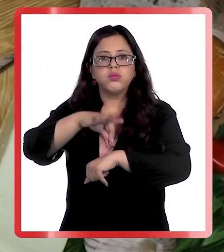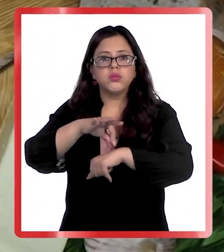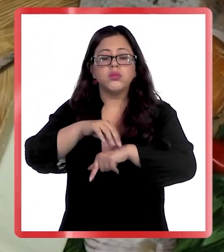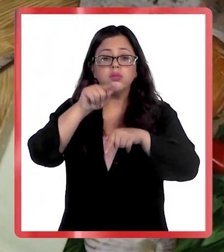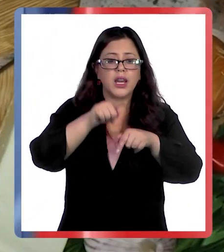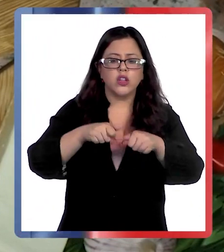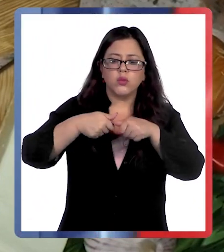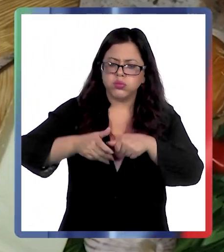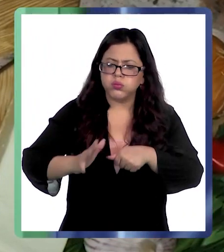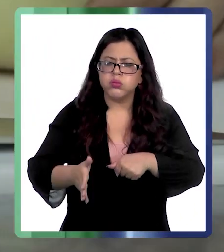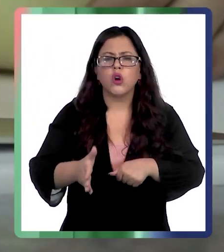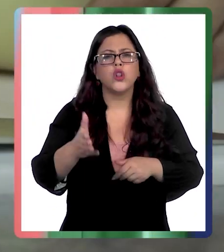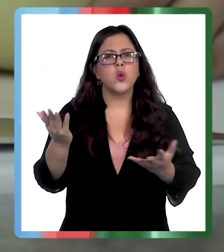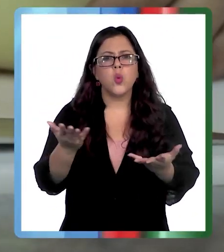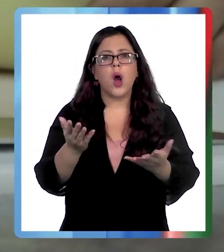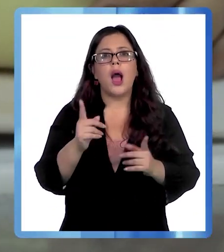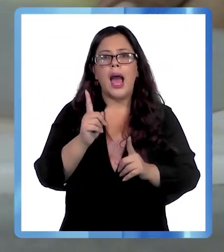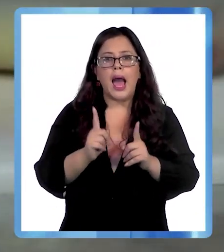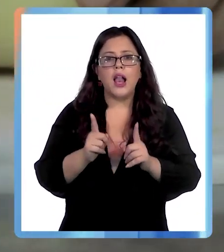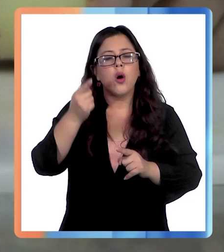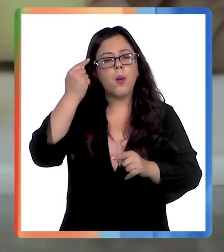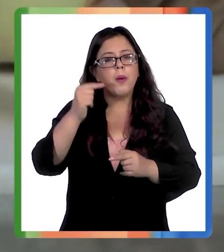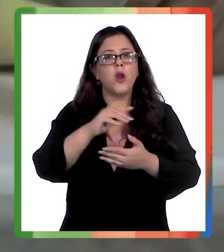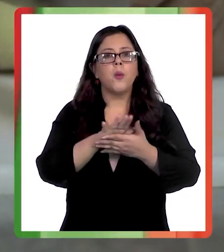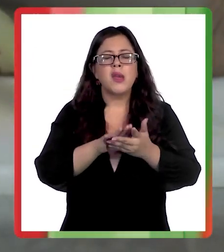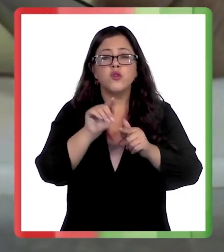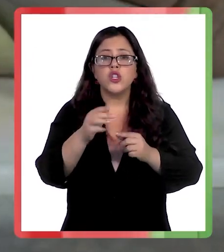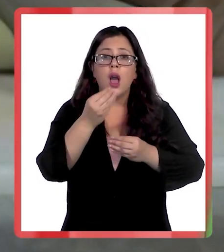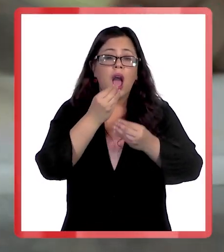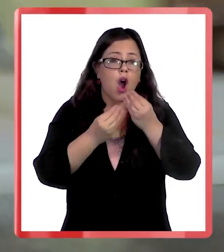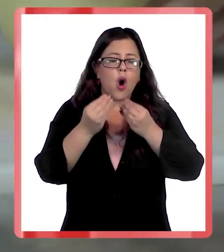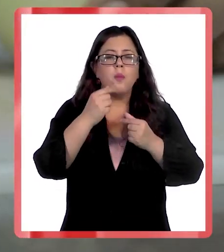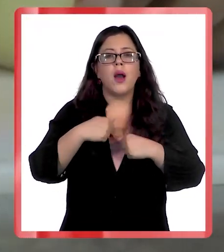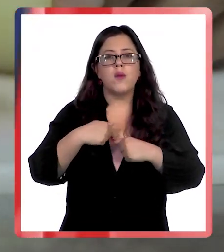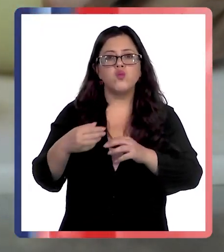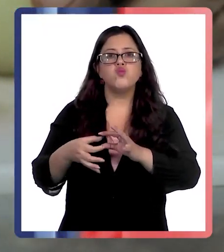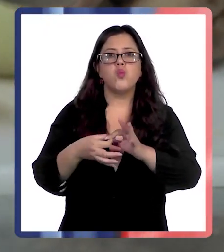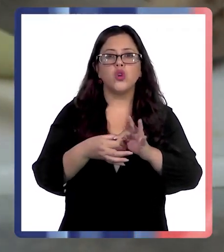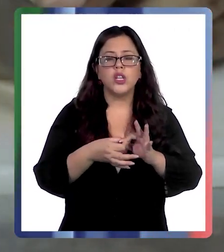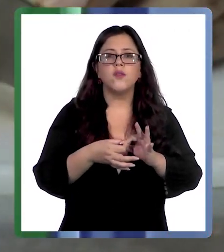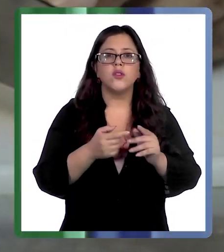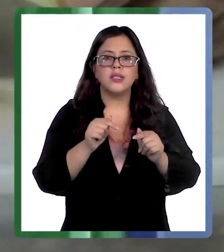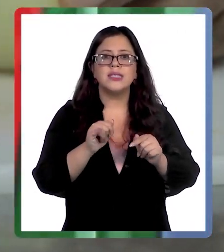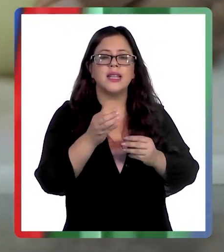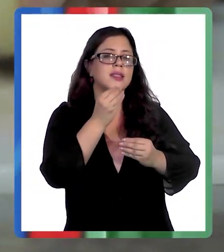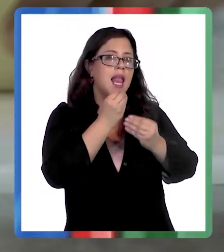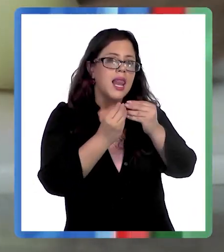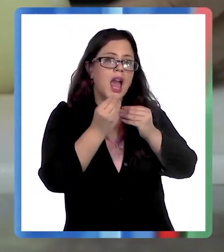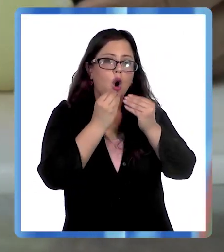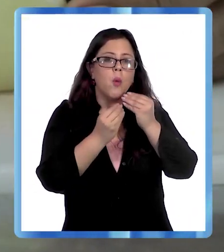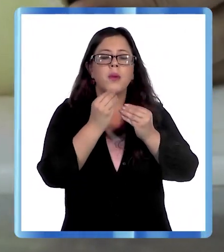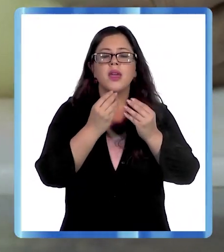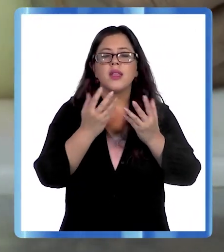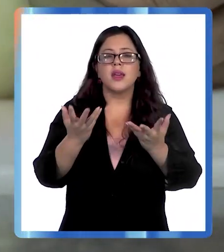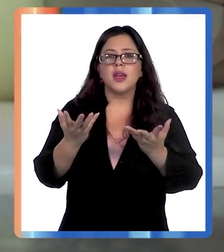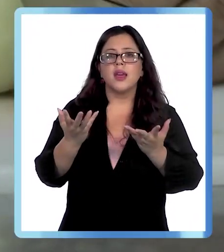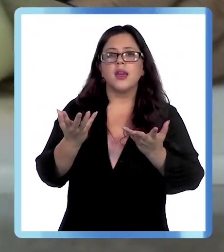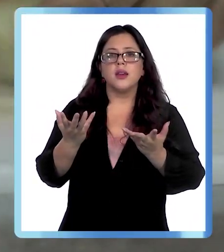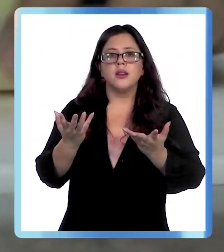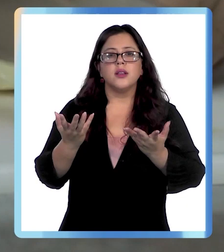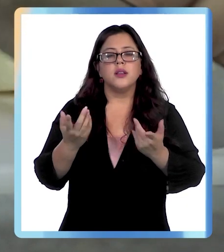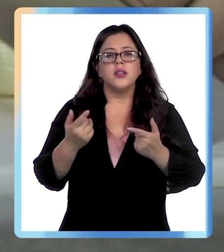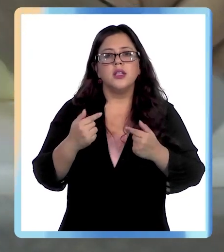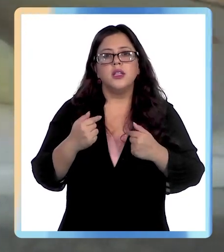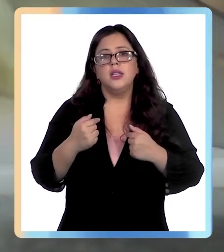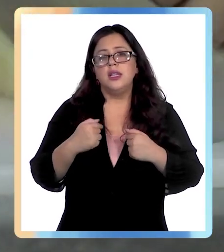esto persiste en el tiempo algo está pasando pero si esto es cada vez que como sin duda que es producto de la comida o del alimento que